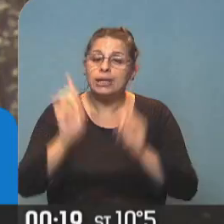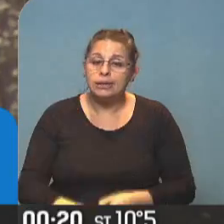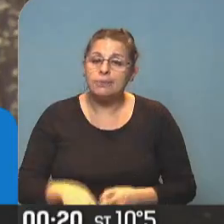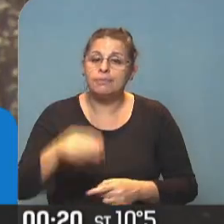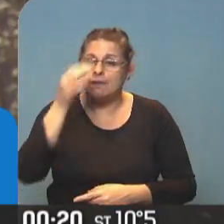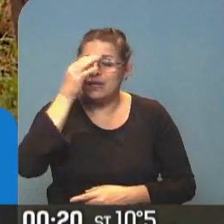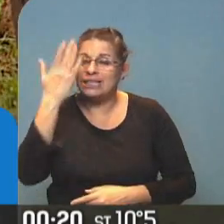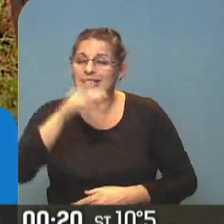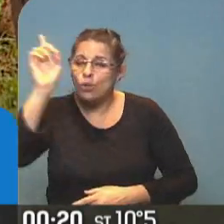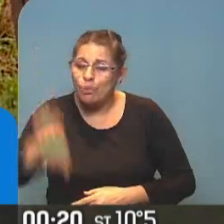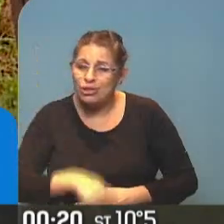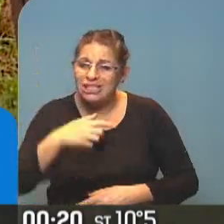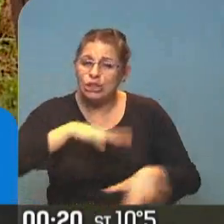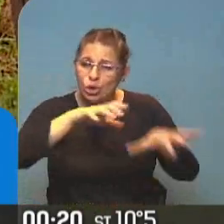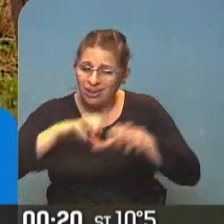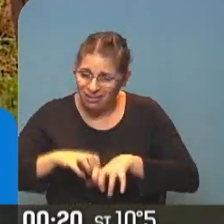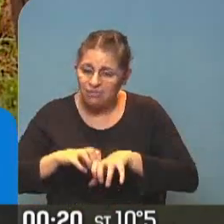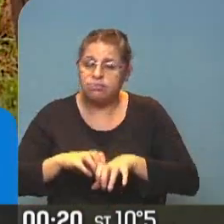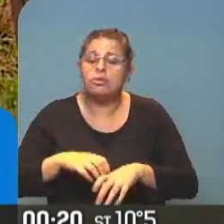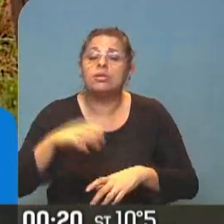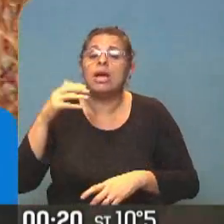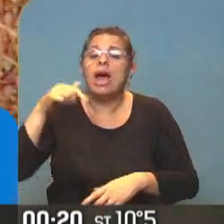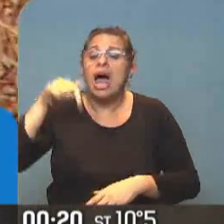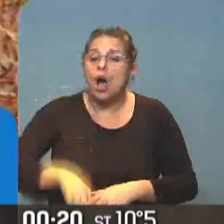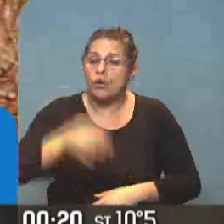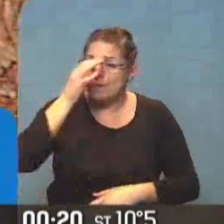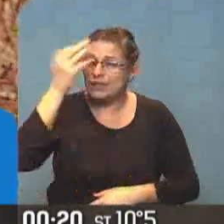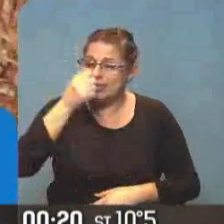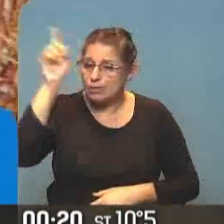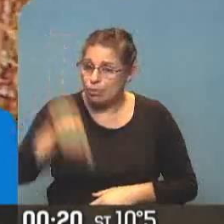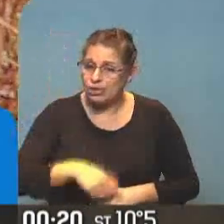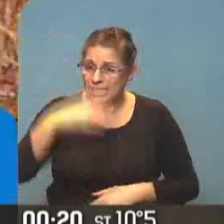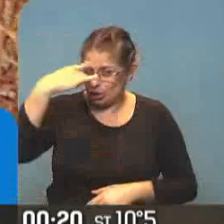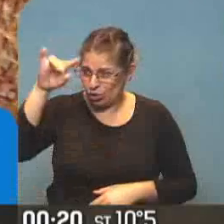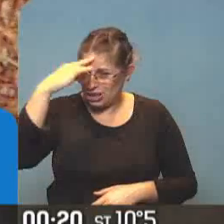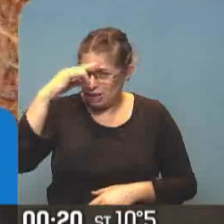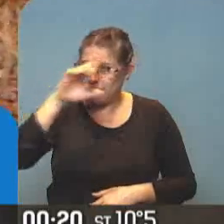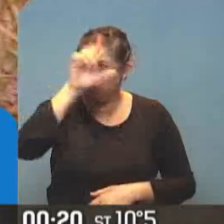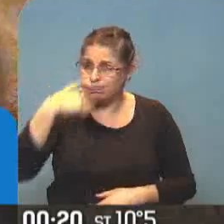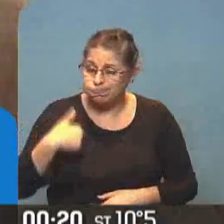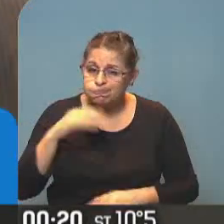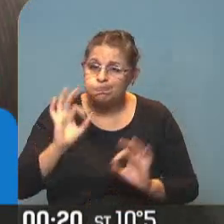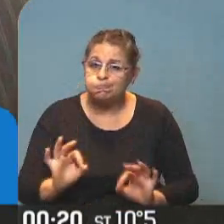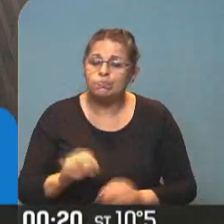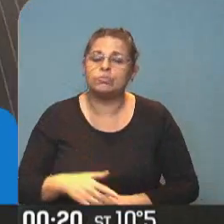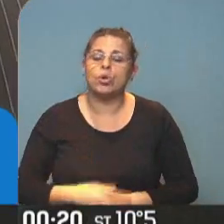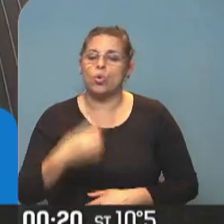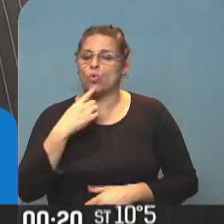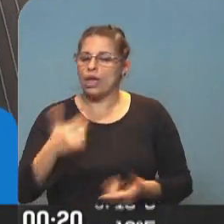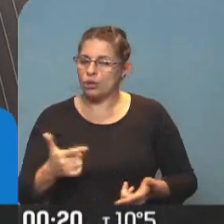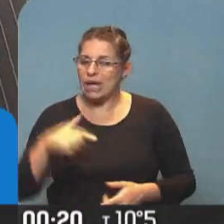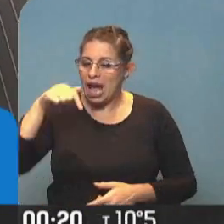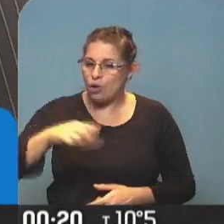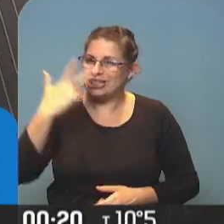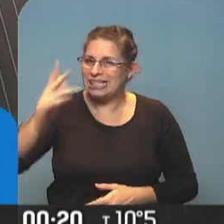el 25% de la agricultura y se encuentra el 26% del ganado vacuno del país. No hay lugar a duda que este es el tercer